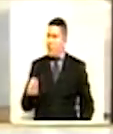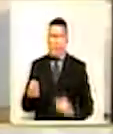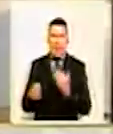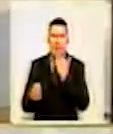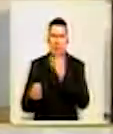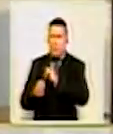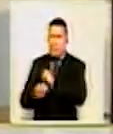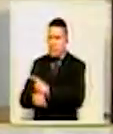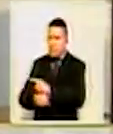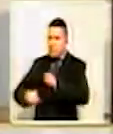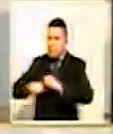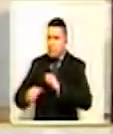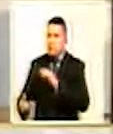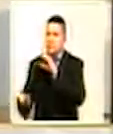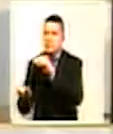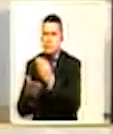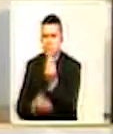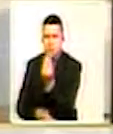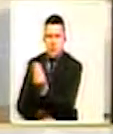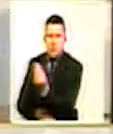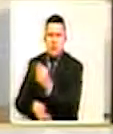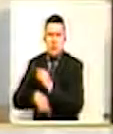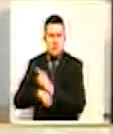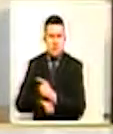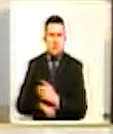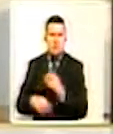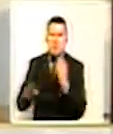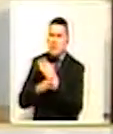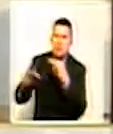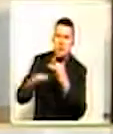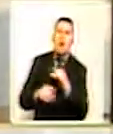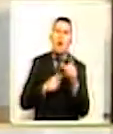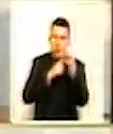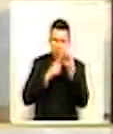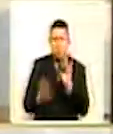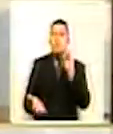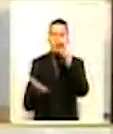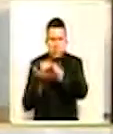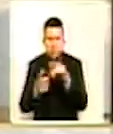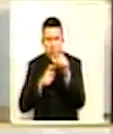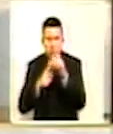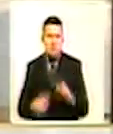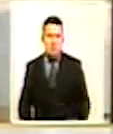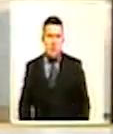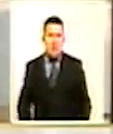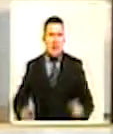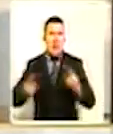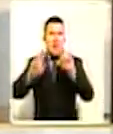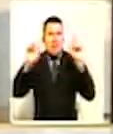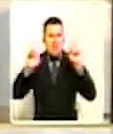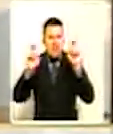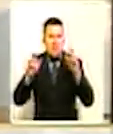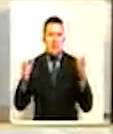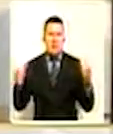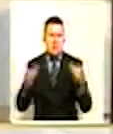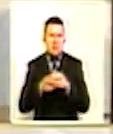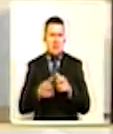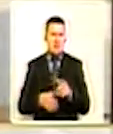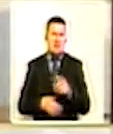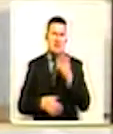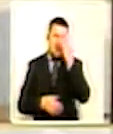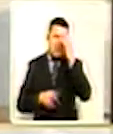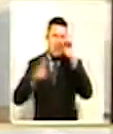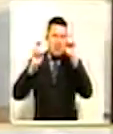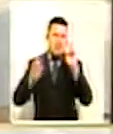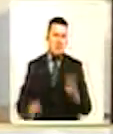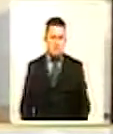por ejemplo, en las zonas de conflicto deberían ser una acción inmediata de la Procuraduría. Abordar ese tema